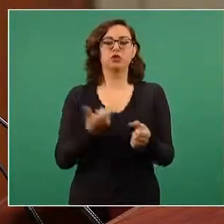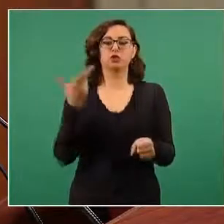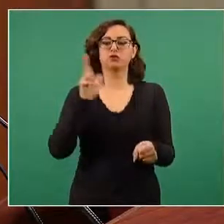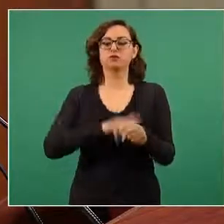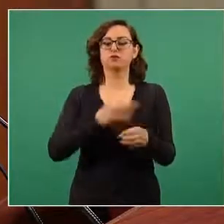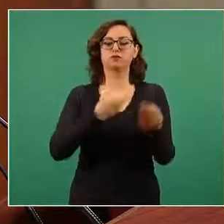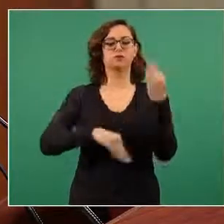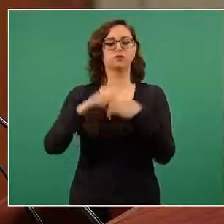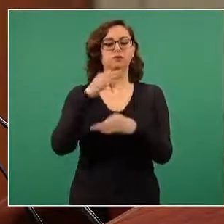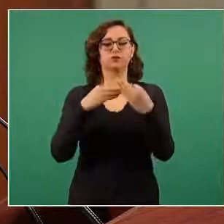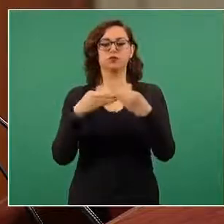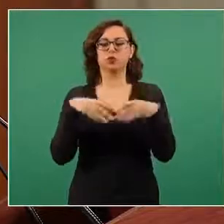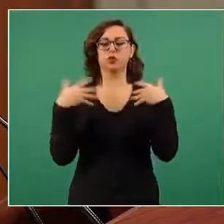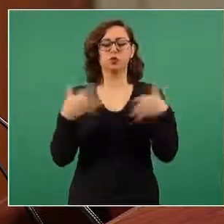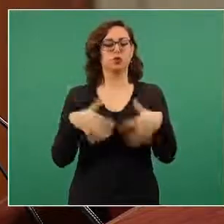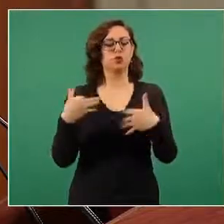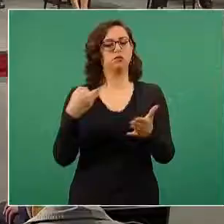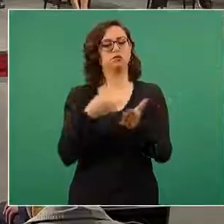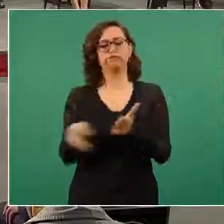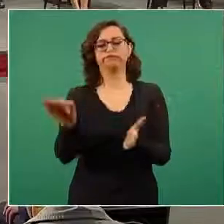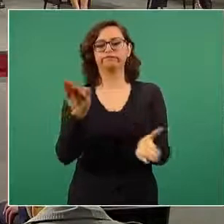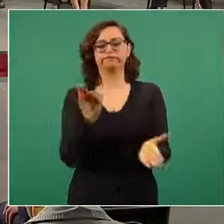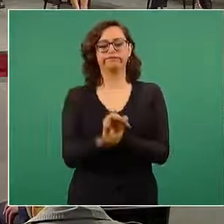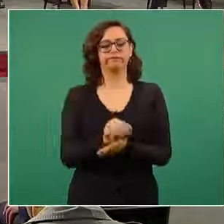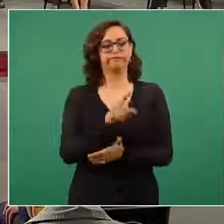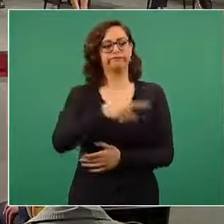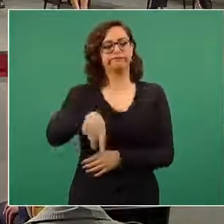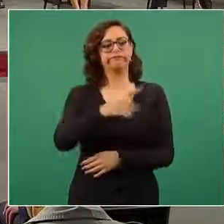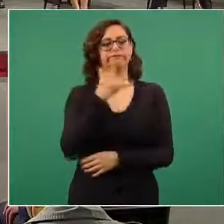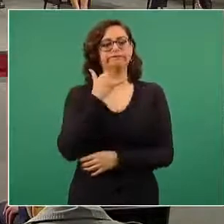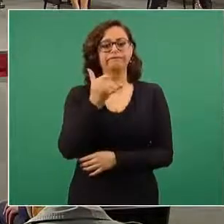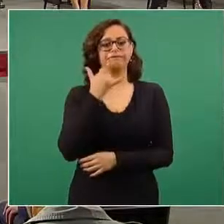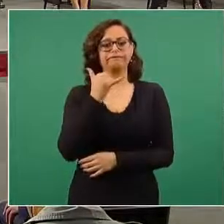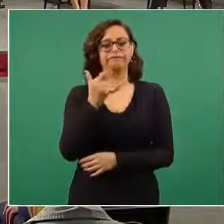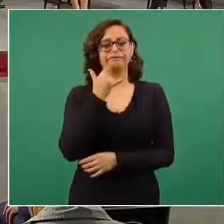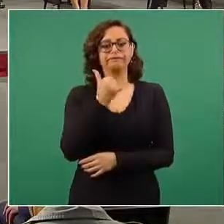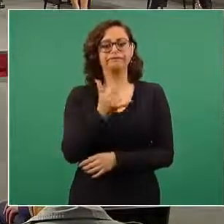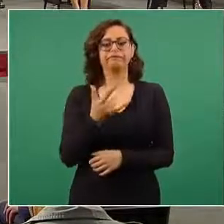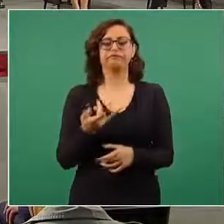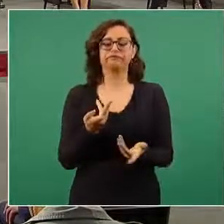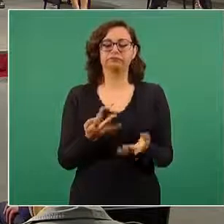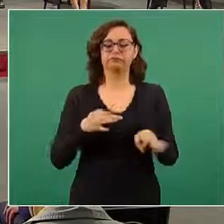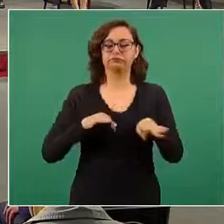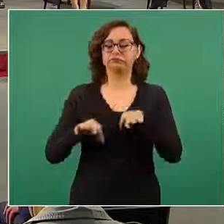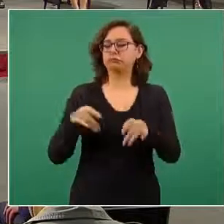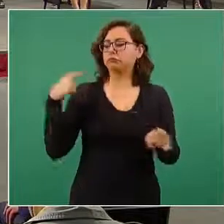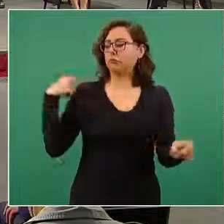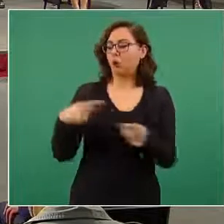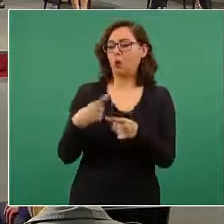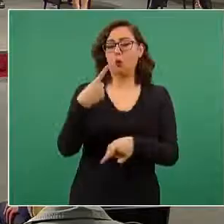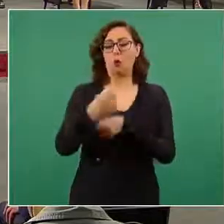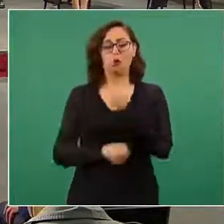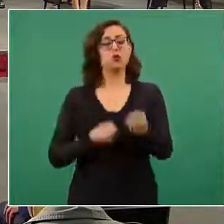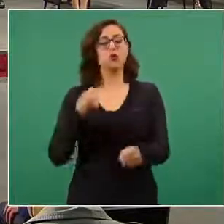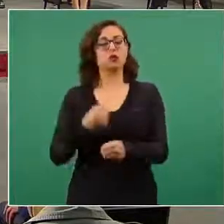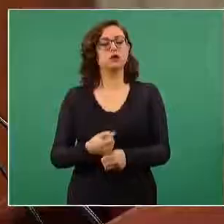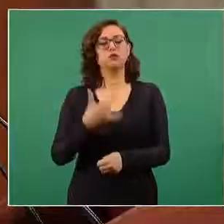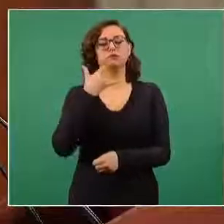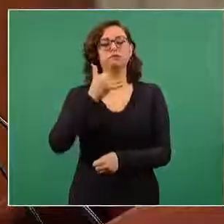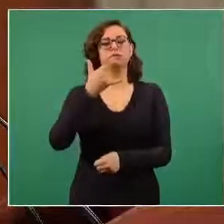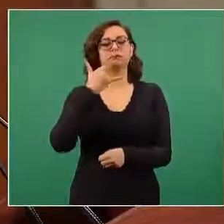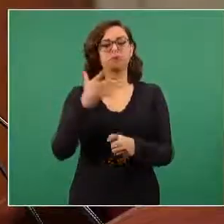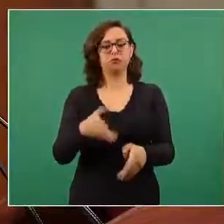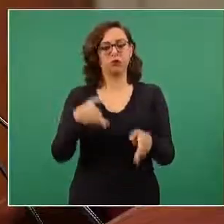salud, héroes, heroínas, que han estado trabajando por más de un año